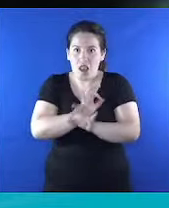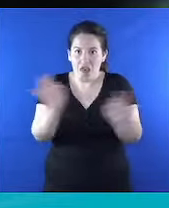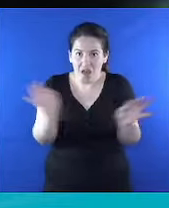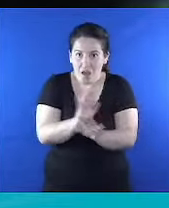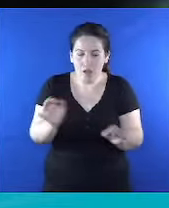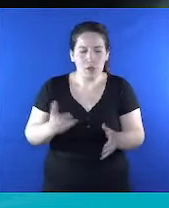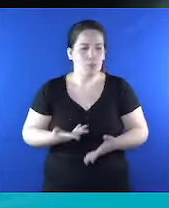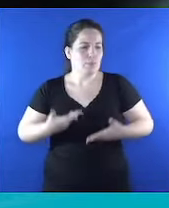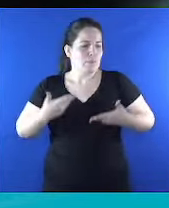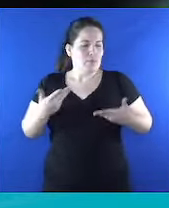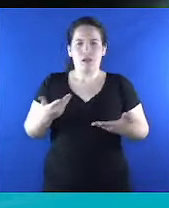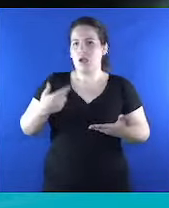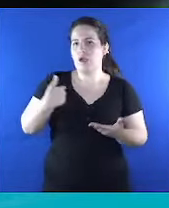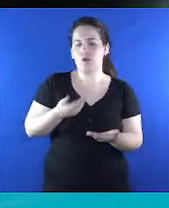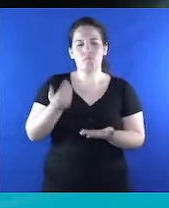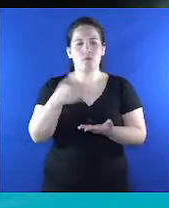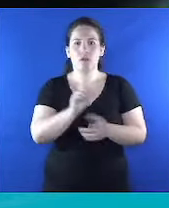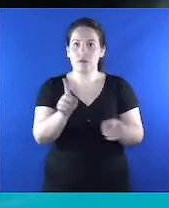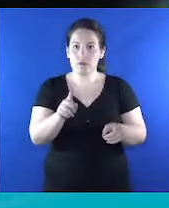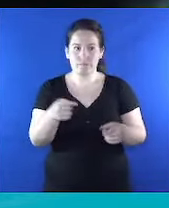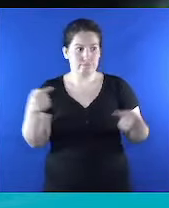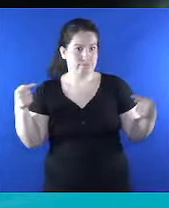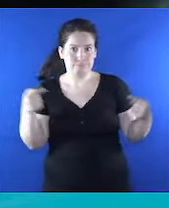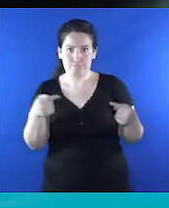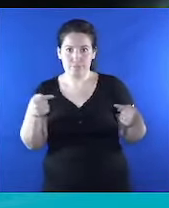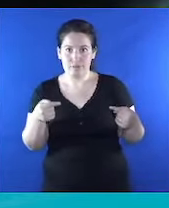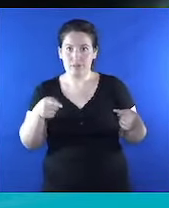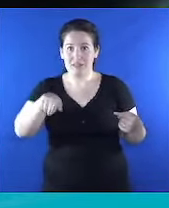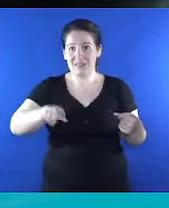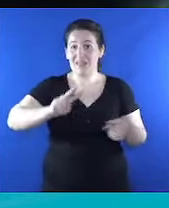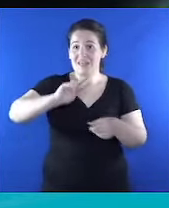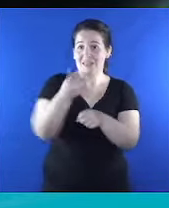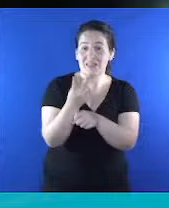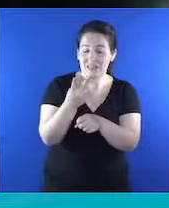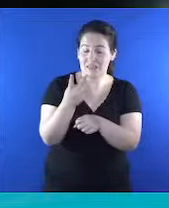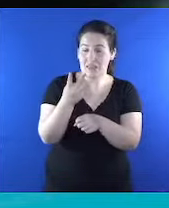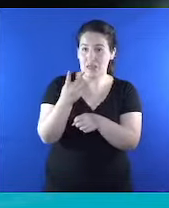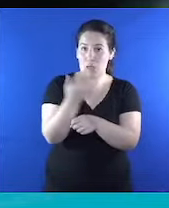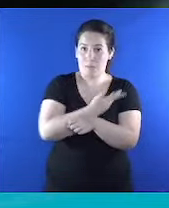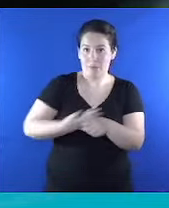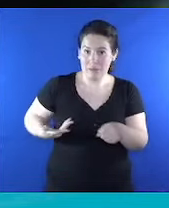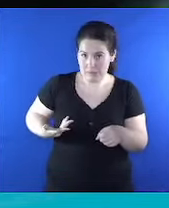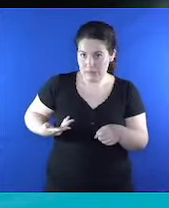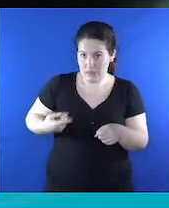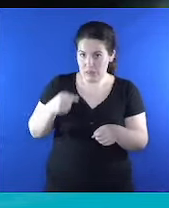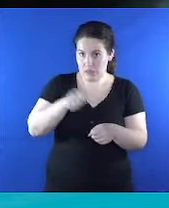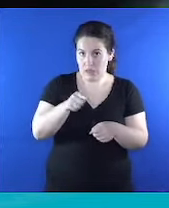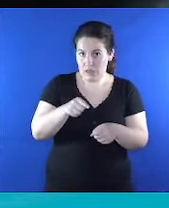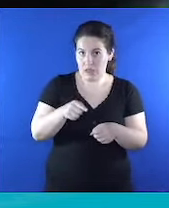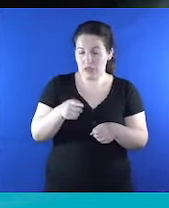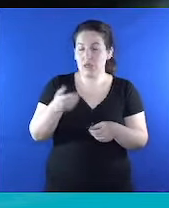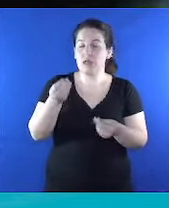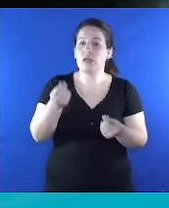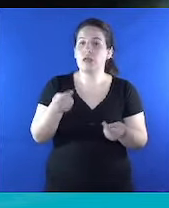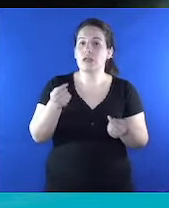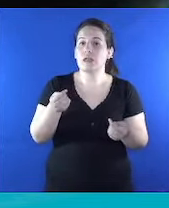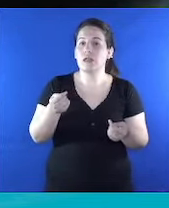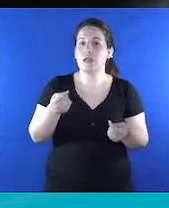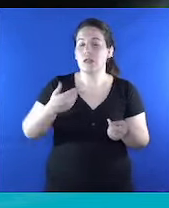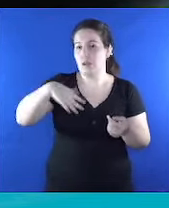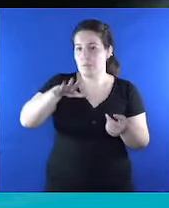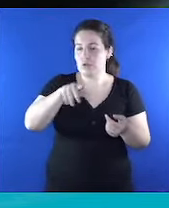glori de no repudiar el atentado a quien eraa vicepresidenta en ese momento y conductora de la